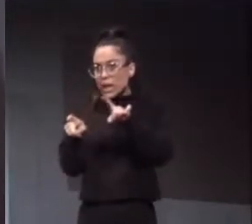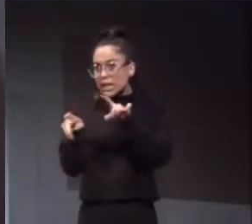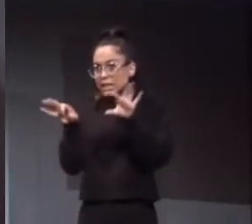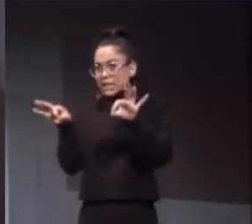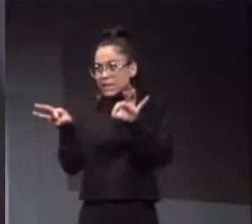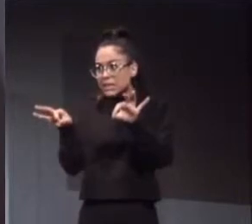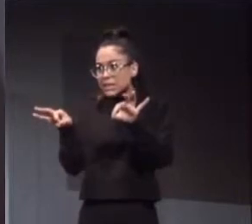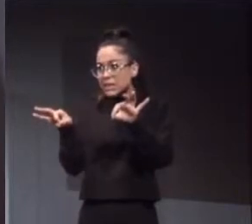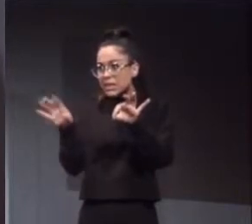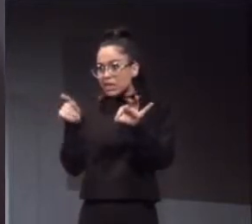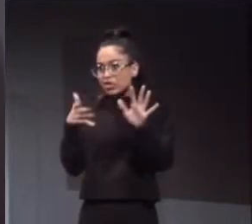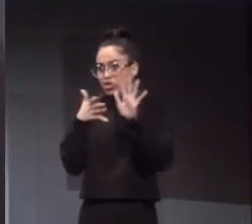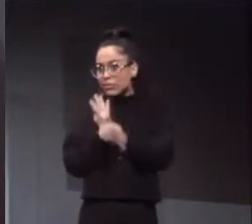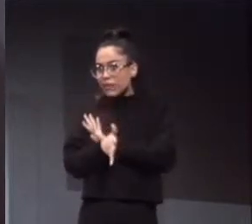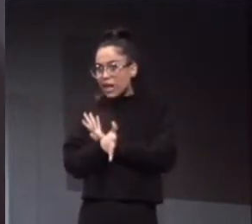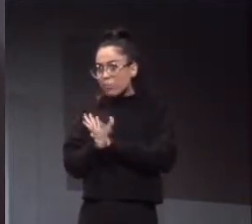es con volverse propietaria